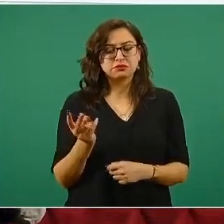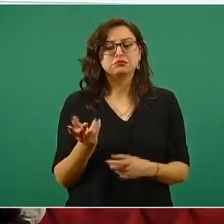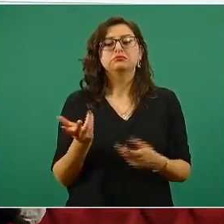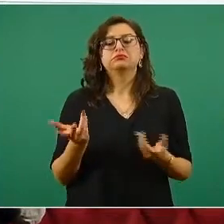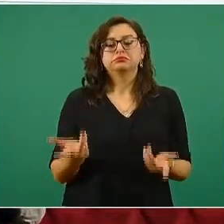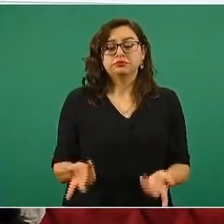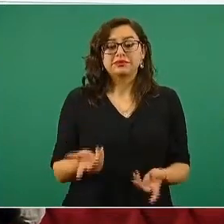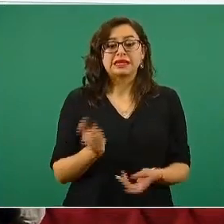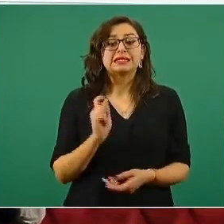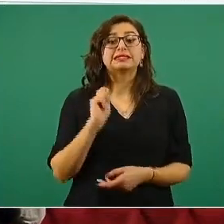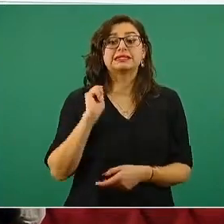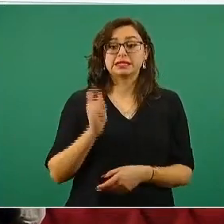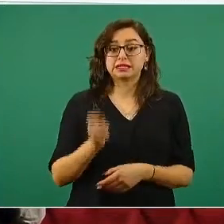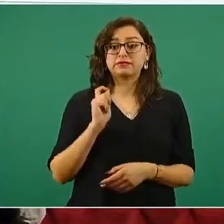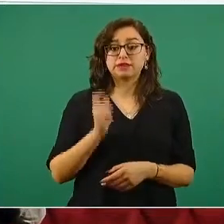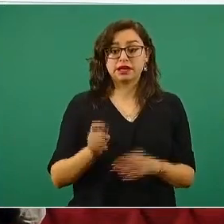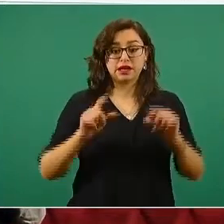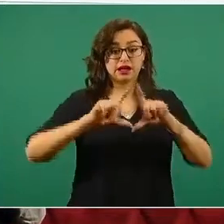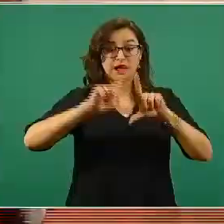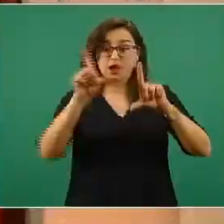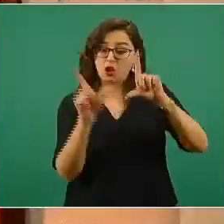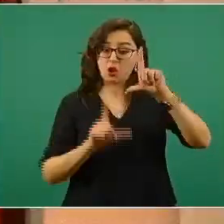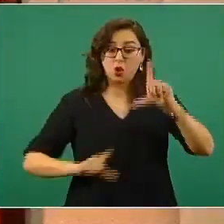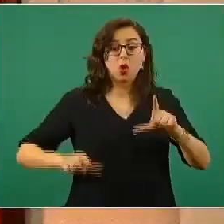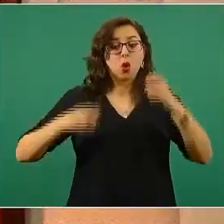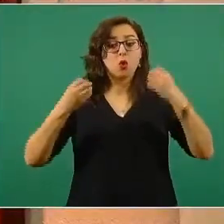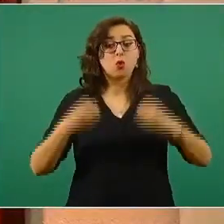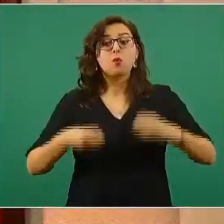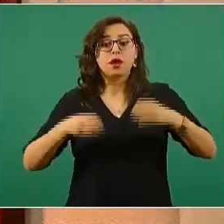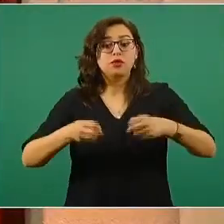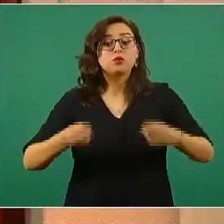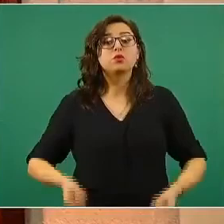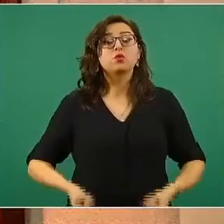gráfica, lo cual entonces nos deja a nivel nacional la cantidad de